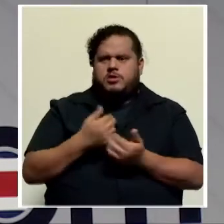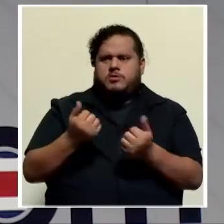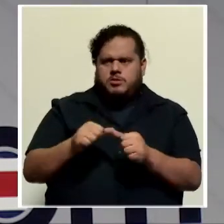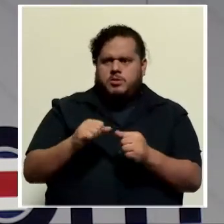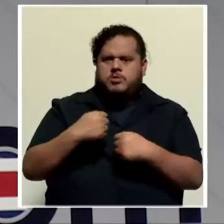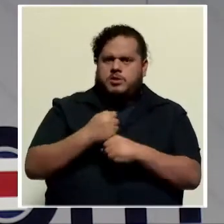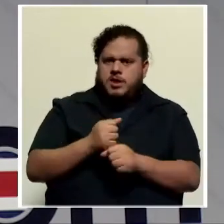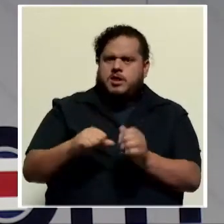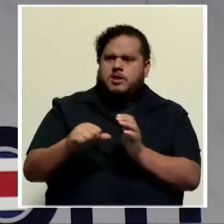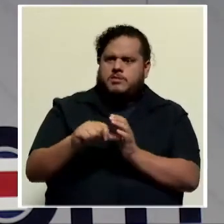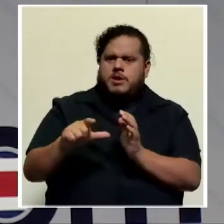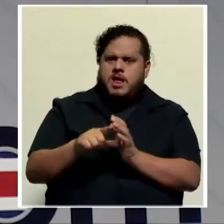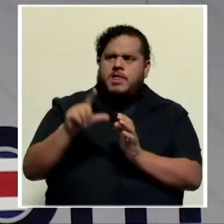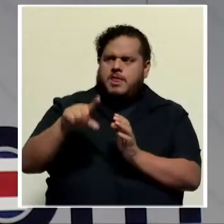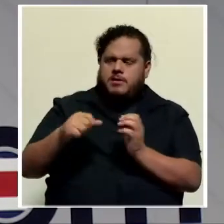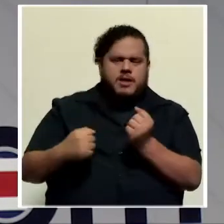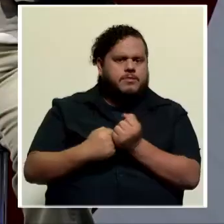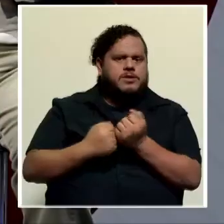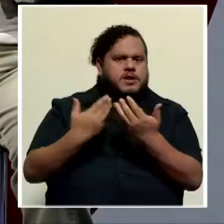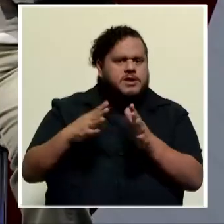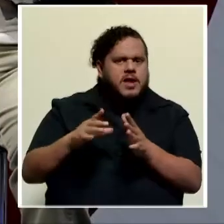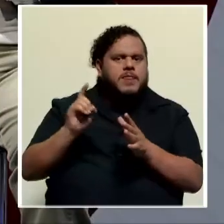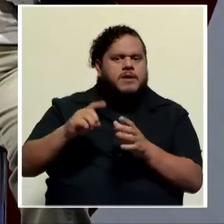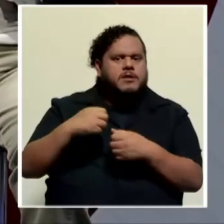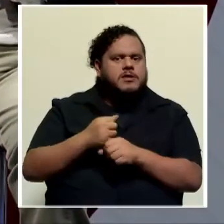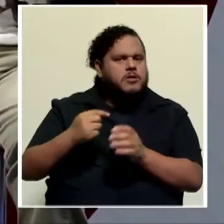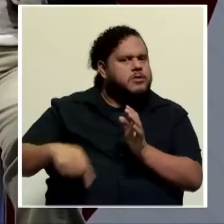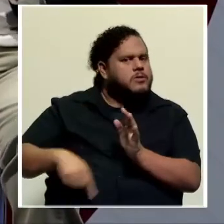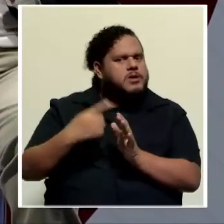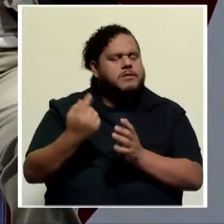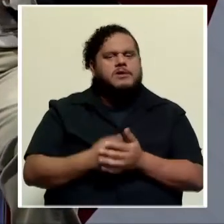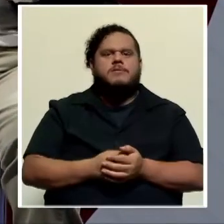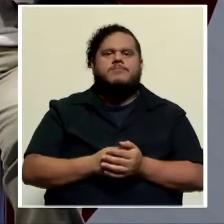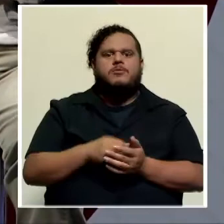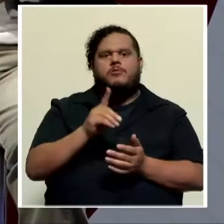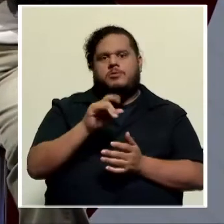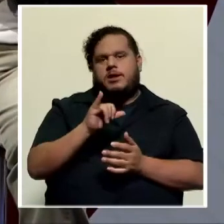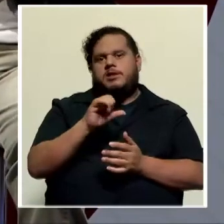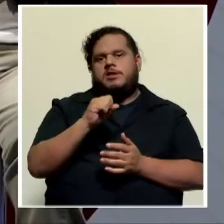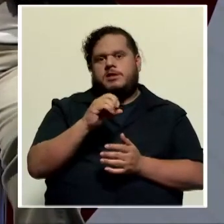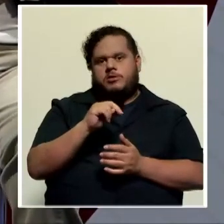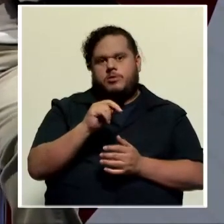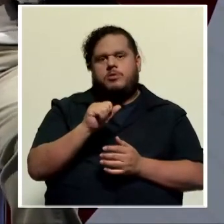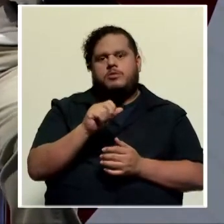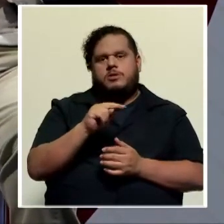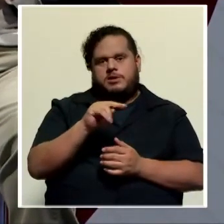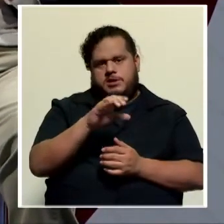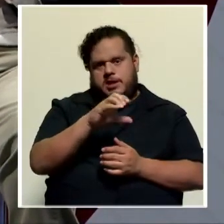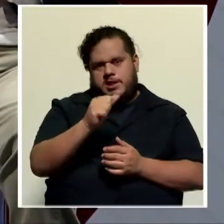Legislativa, y si tiene que apoyarse ya, se debería hacer de una vez. Claro, una disonancia fuerte ahí a lo